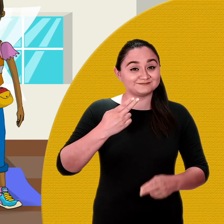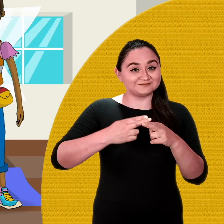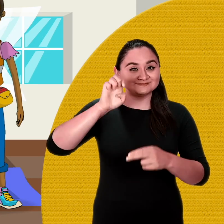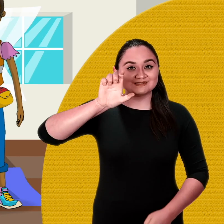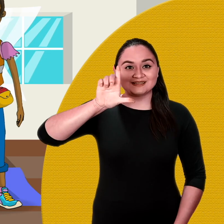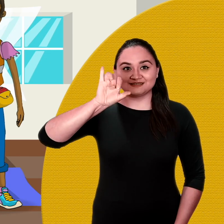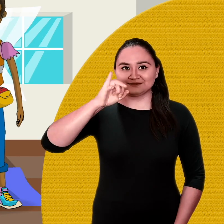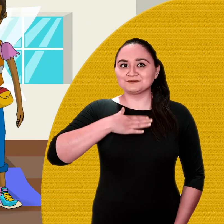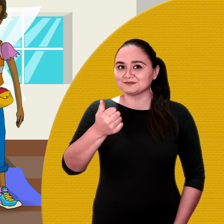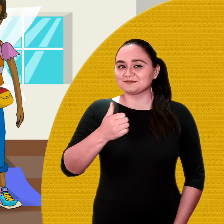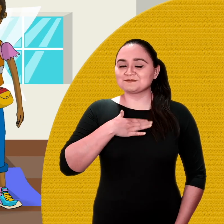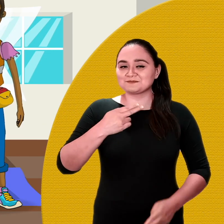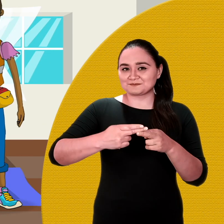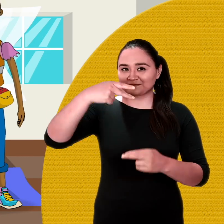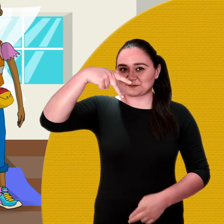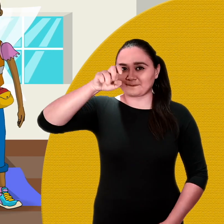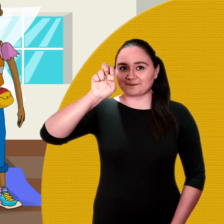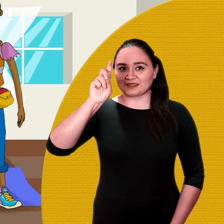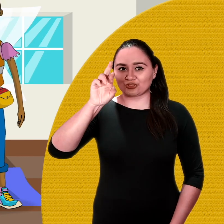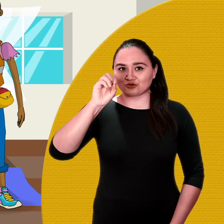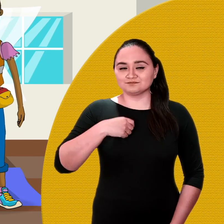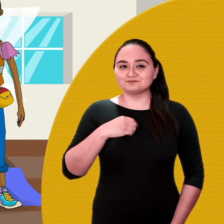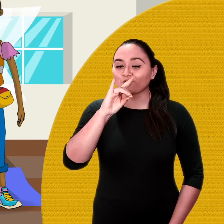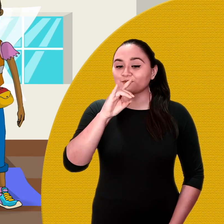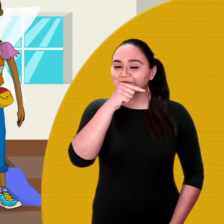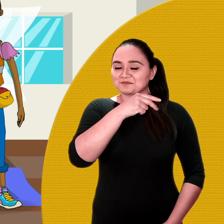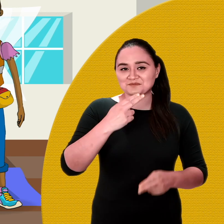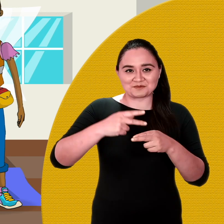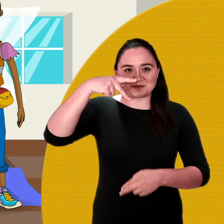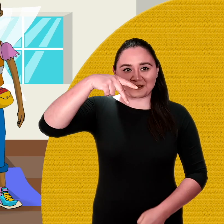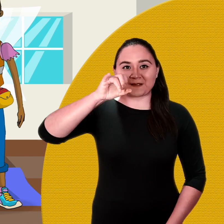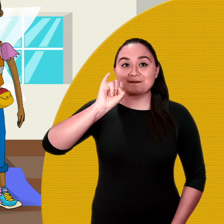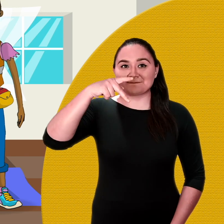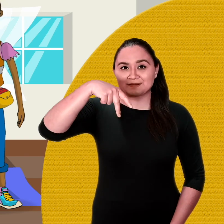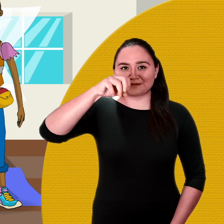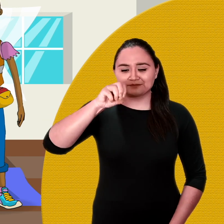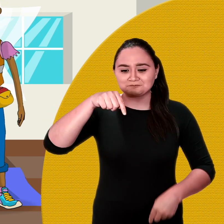Hola, yo soy Eli. ¿Cómo están ustedes? Yo soy Pedro.